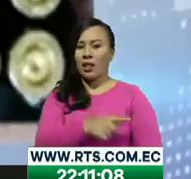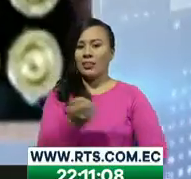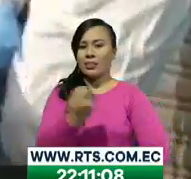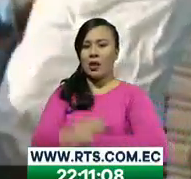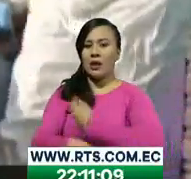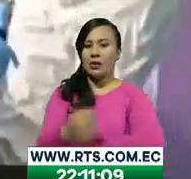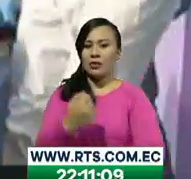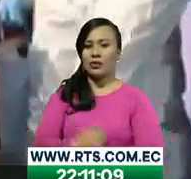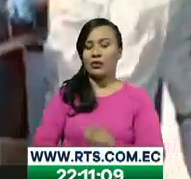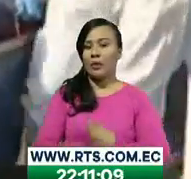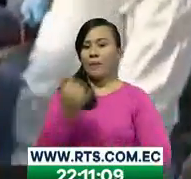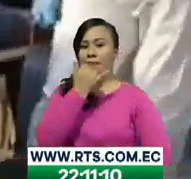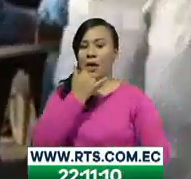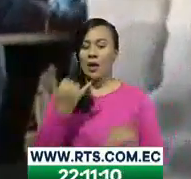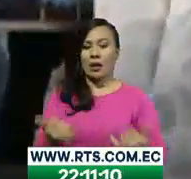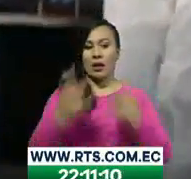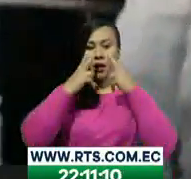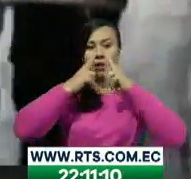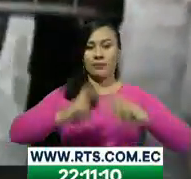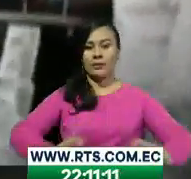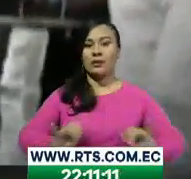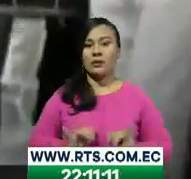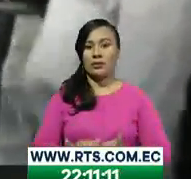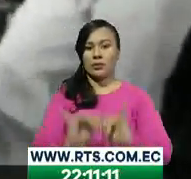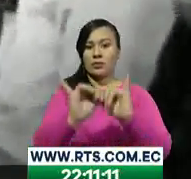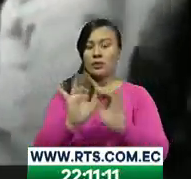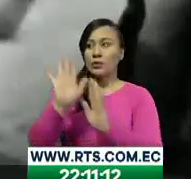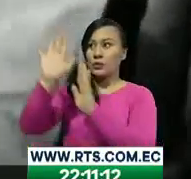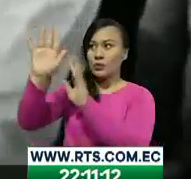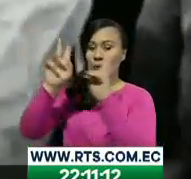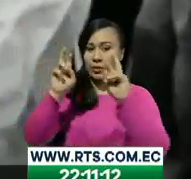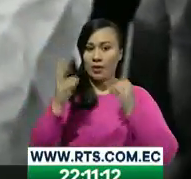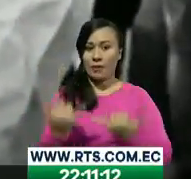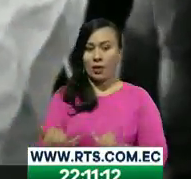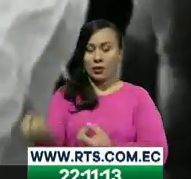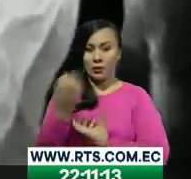escopeta. Las investigaciones continúan en este caso, informó Roselena Vasconcelos.